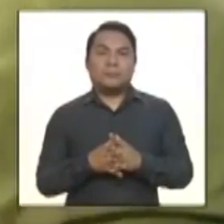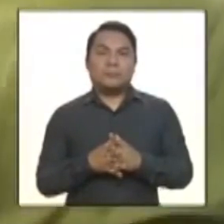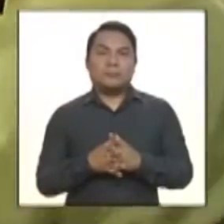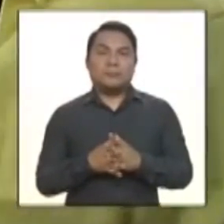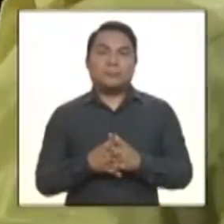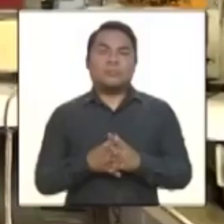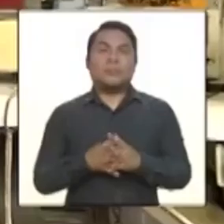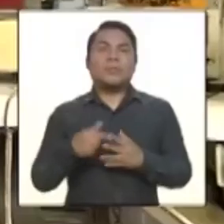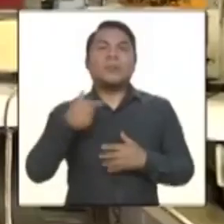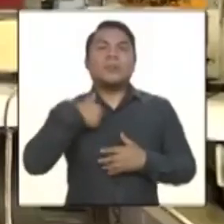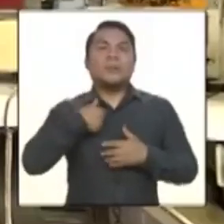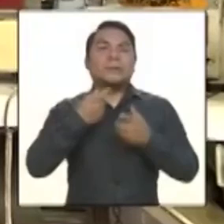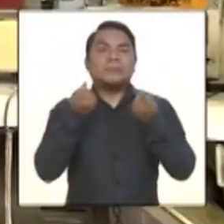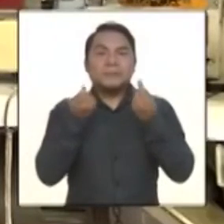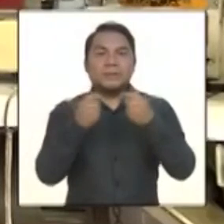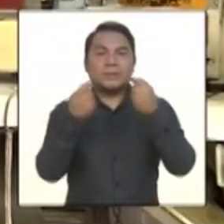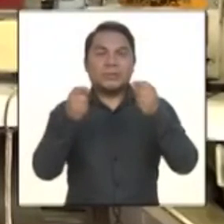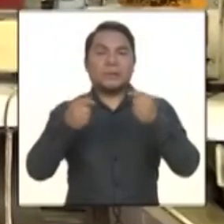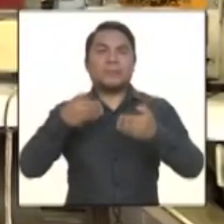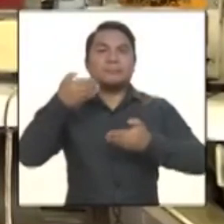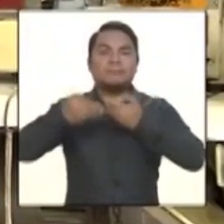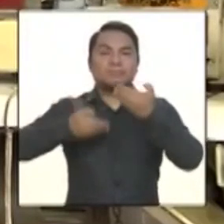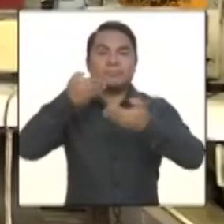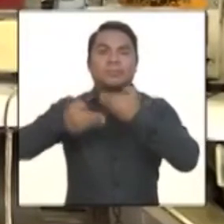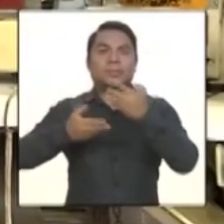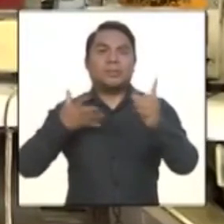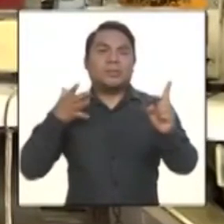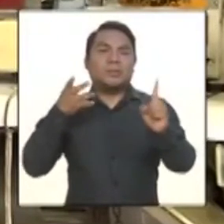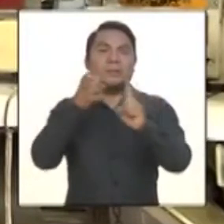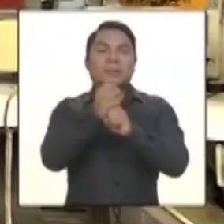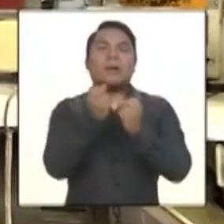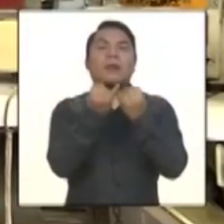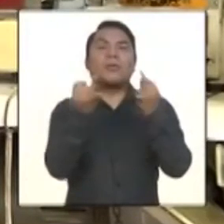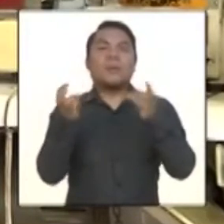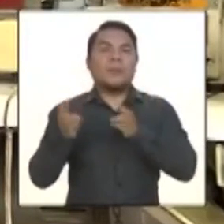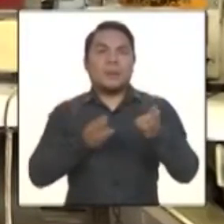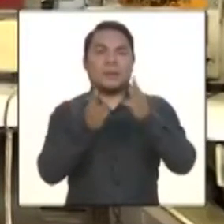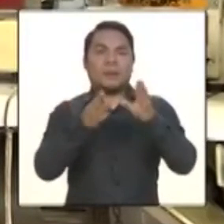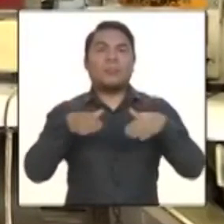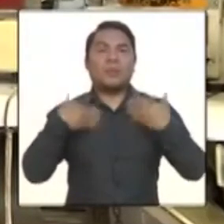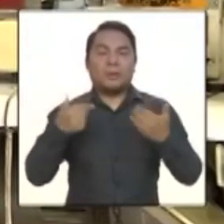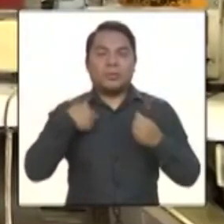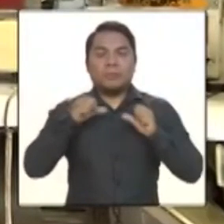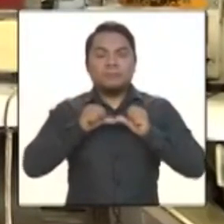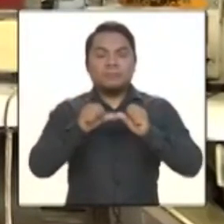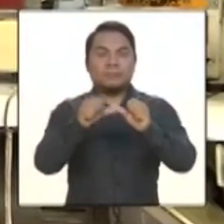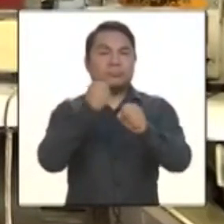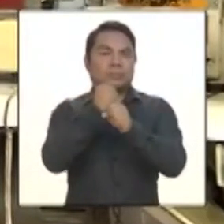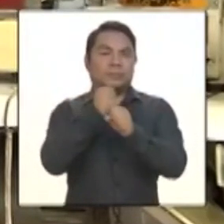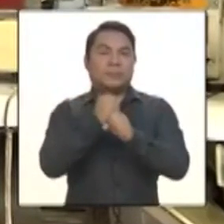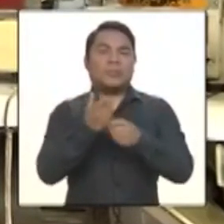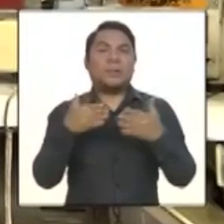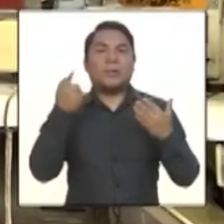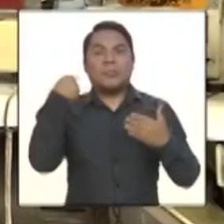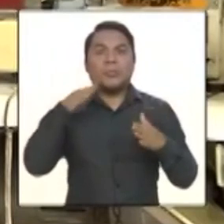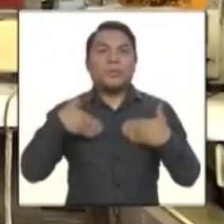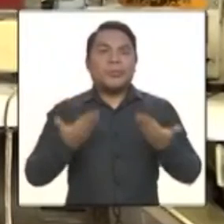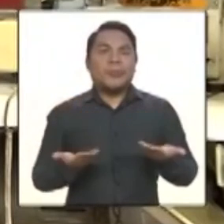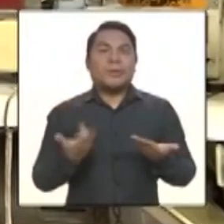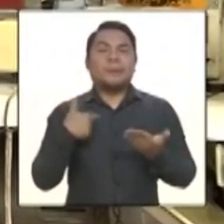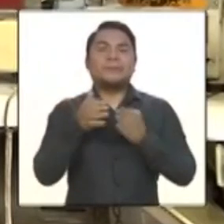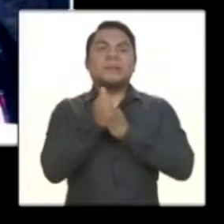He tratado de sobresalir de alguna manera para sostenerme, para ser, digamos,